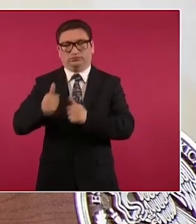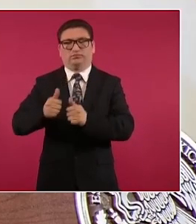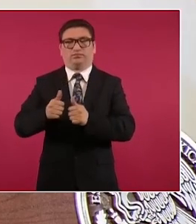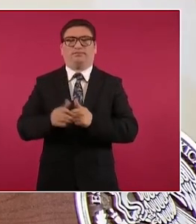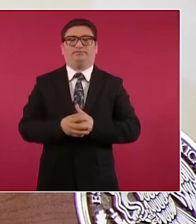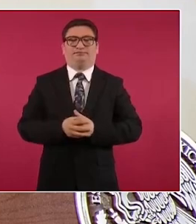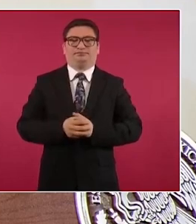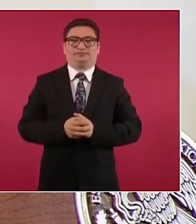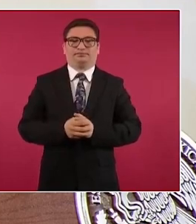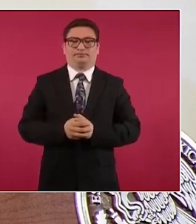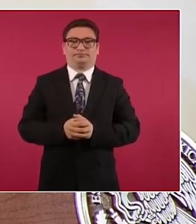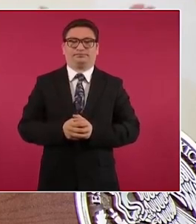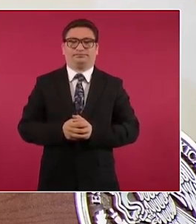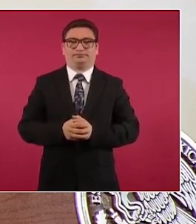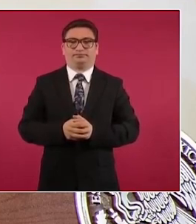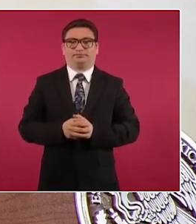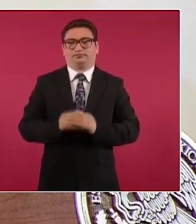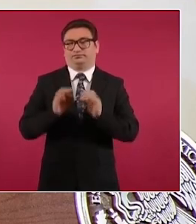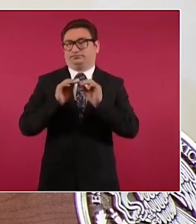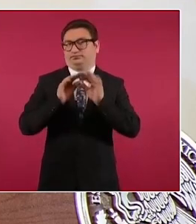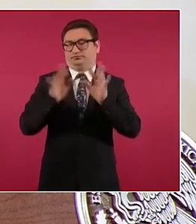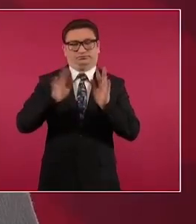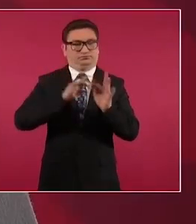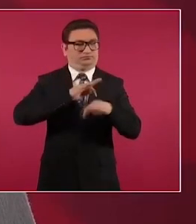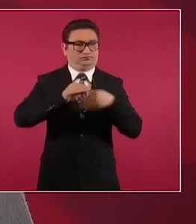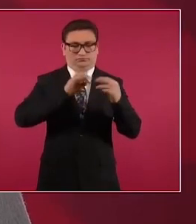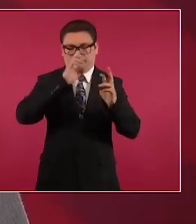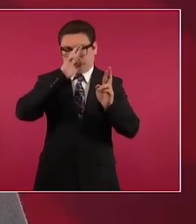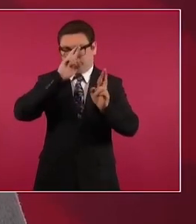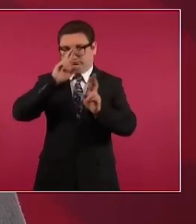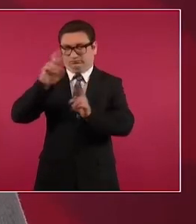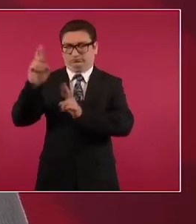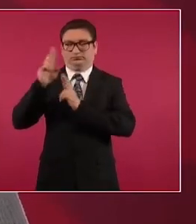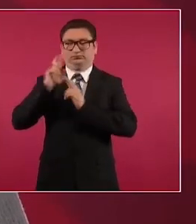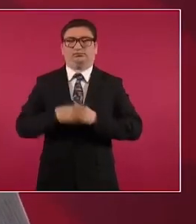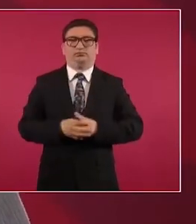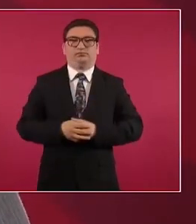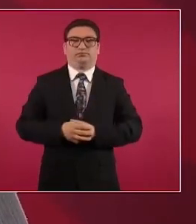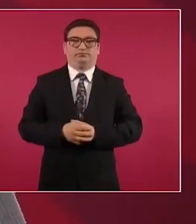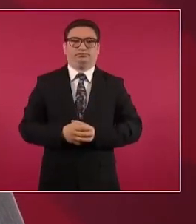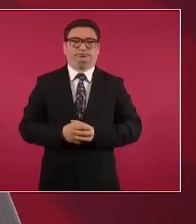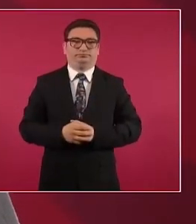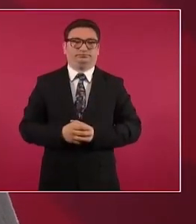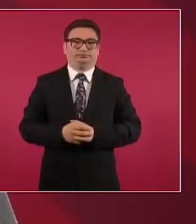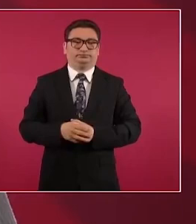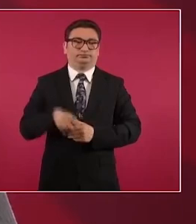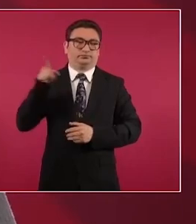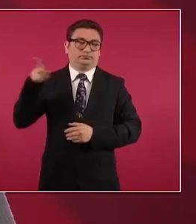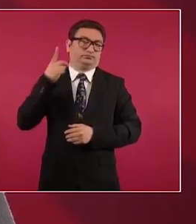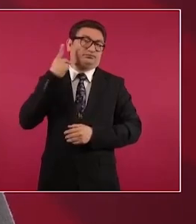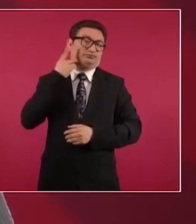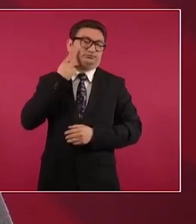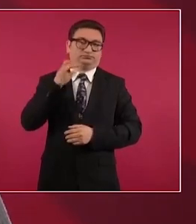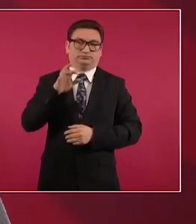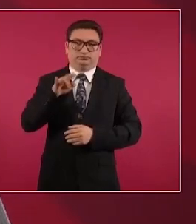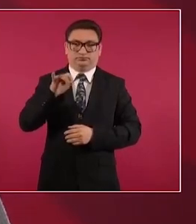y, con todo respeto, el diputado